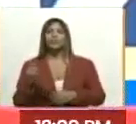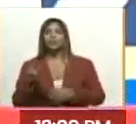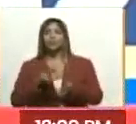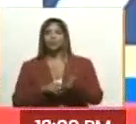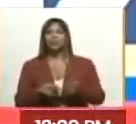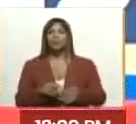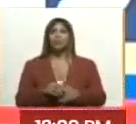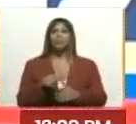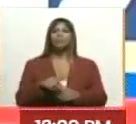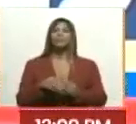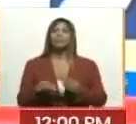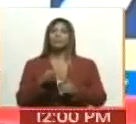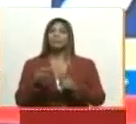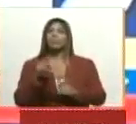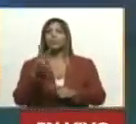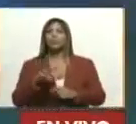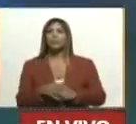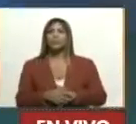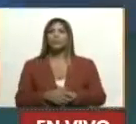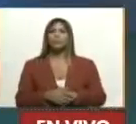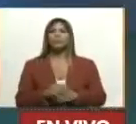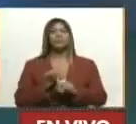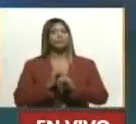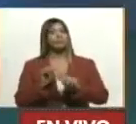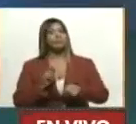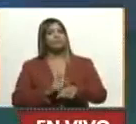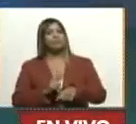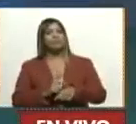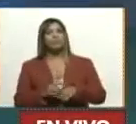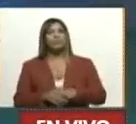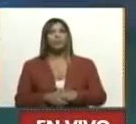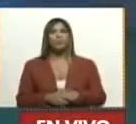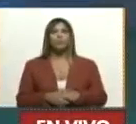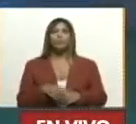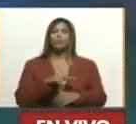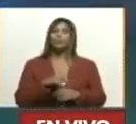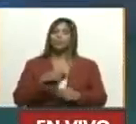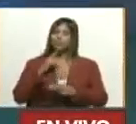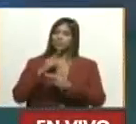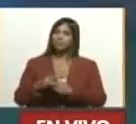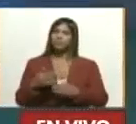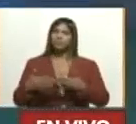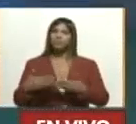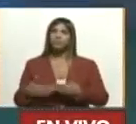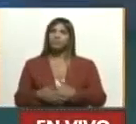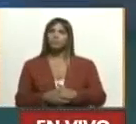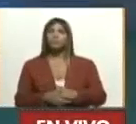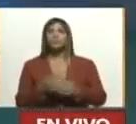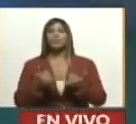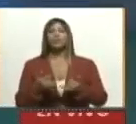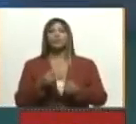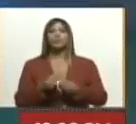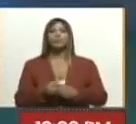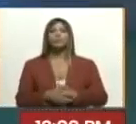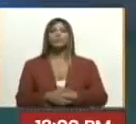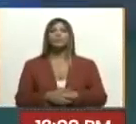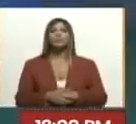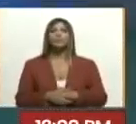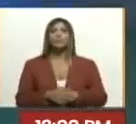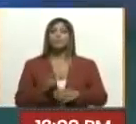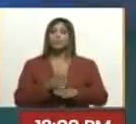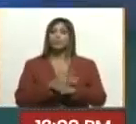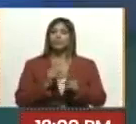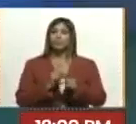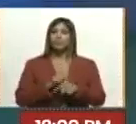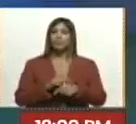para criminalizar a Venezuela. Lamentablemente se nos agota el tiempo. Para nosotros es un placer haber contado con usted en este programa. Y cuando digo